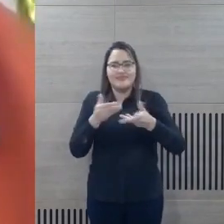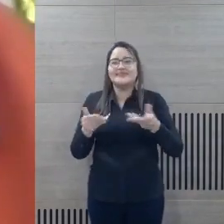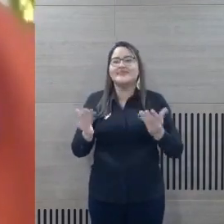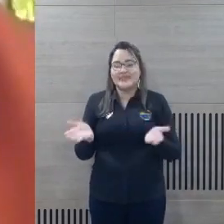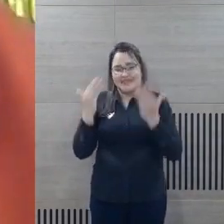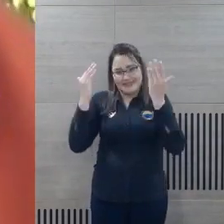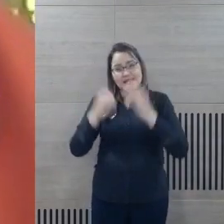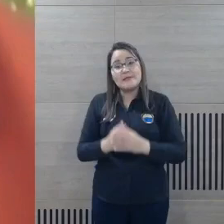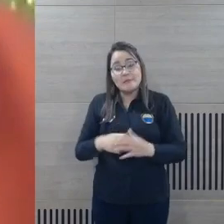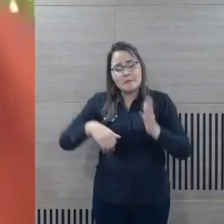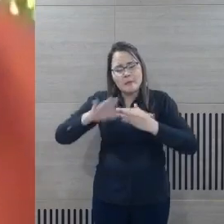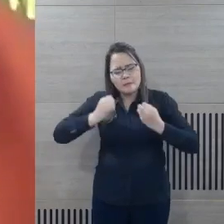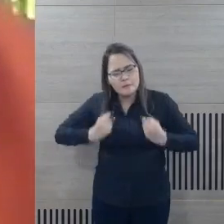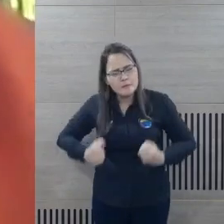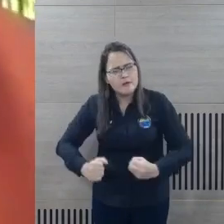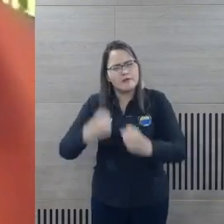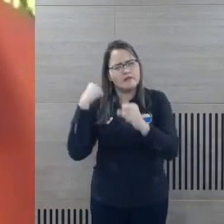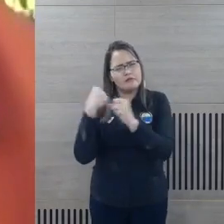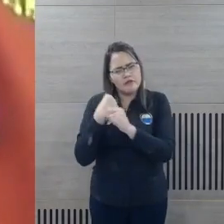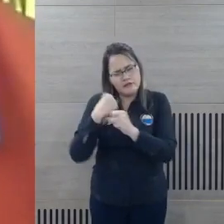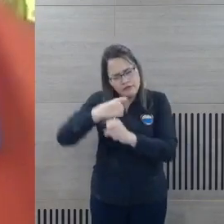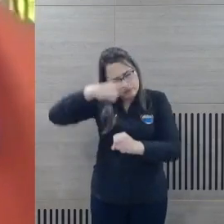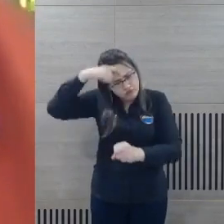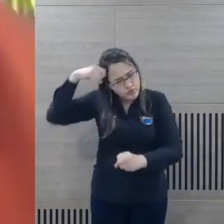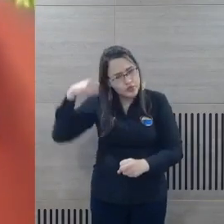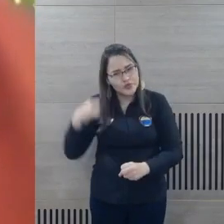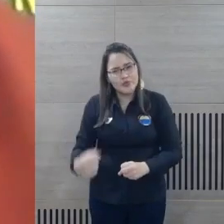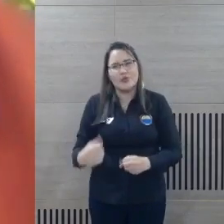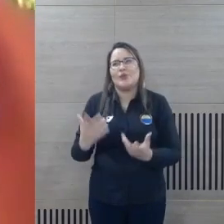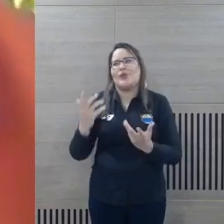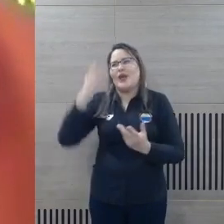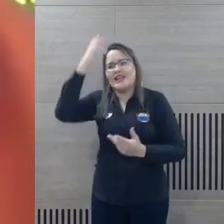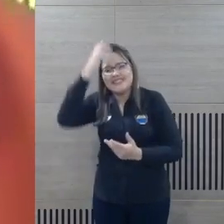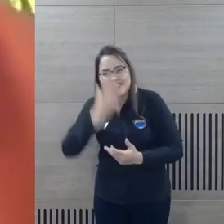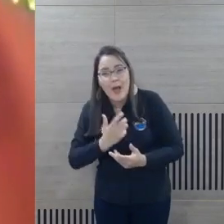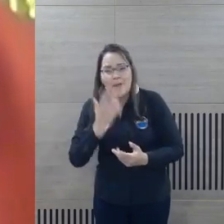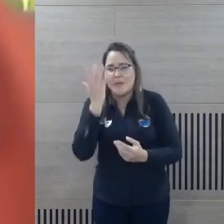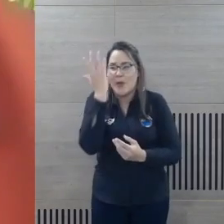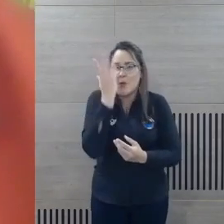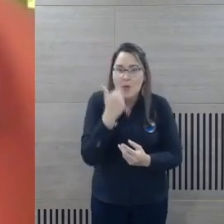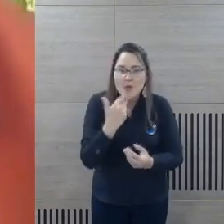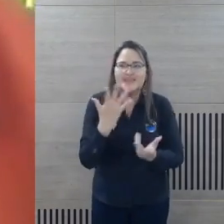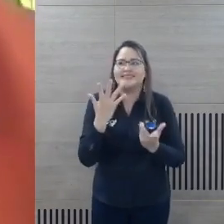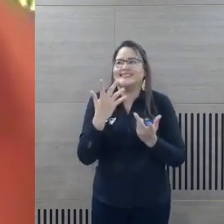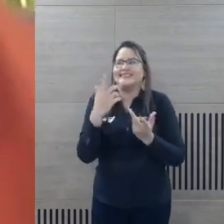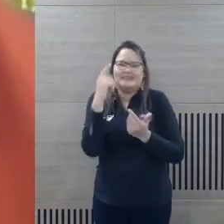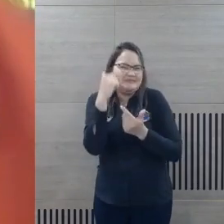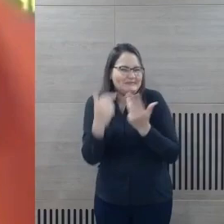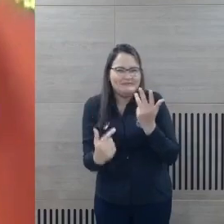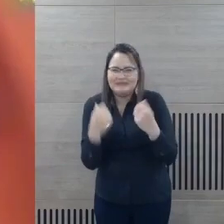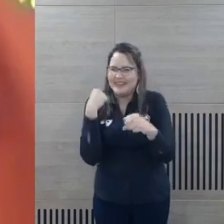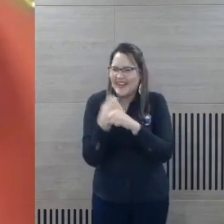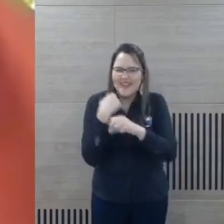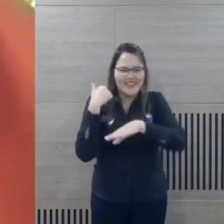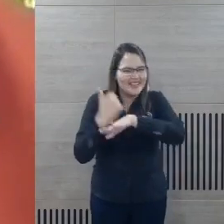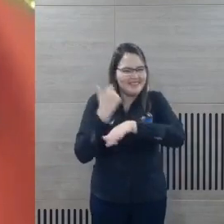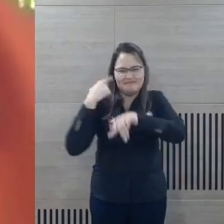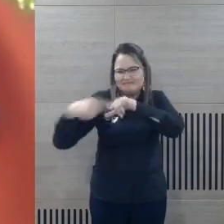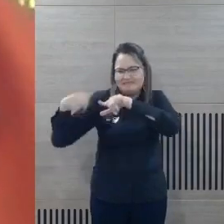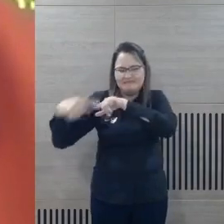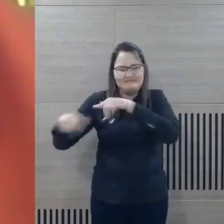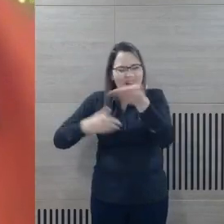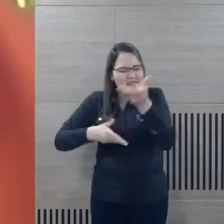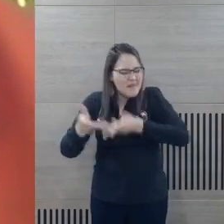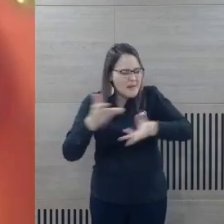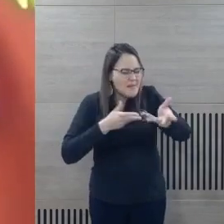o cualquier tipo de actividad realizada. Pero también por compartir momentos de alegría y diversión dentro y fuera